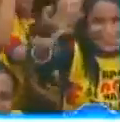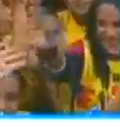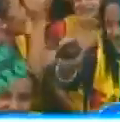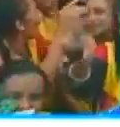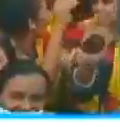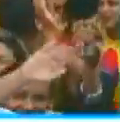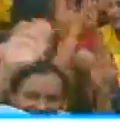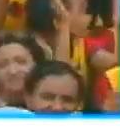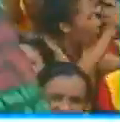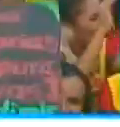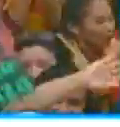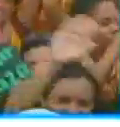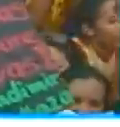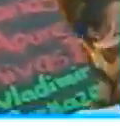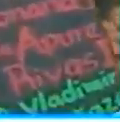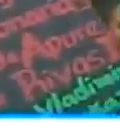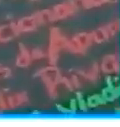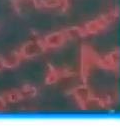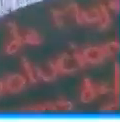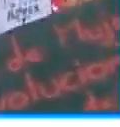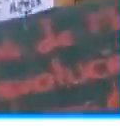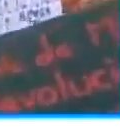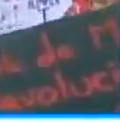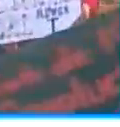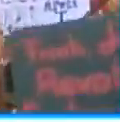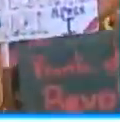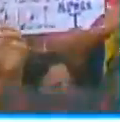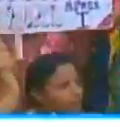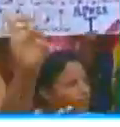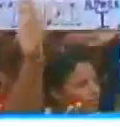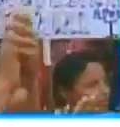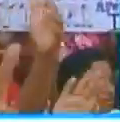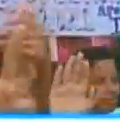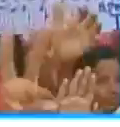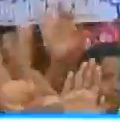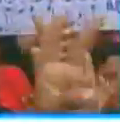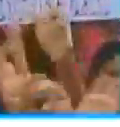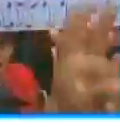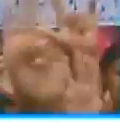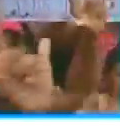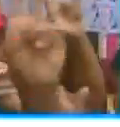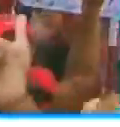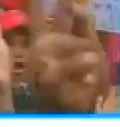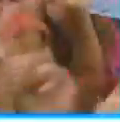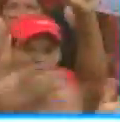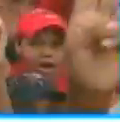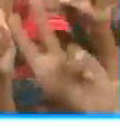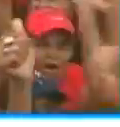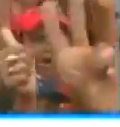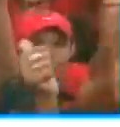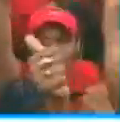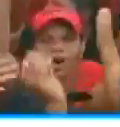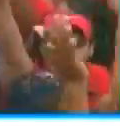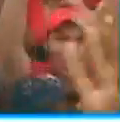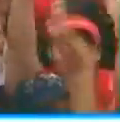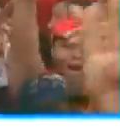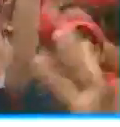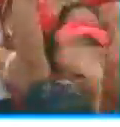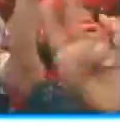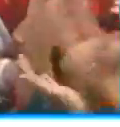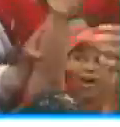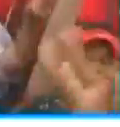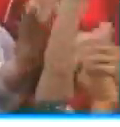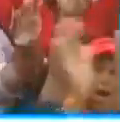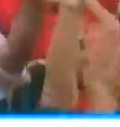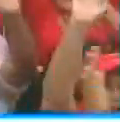abrazo amorosamente chavista al pueblo de San Fernando de Apure. ¡Que viva el Apure!